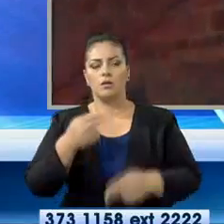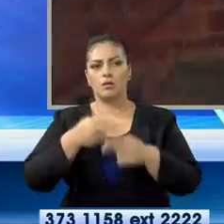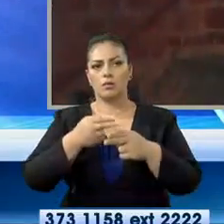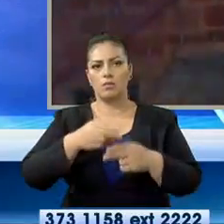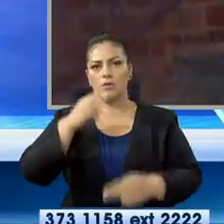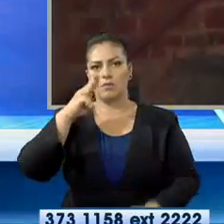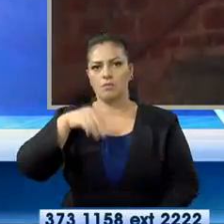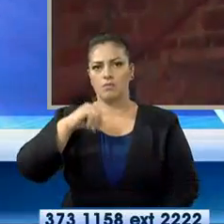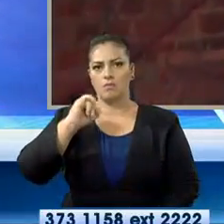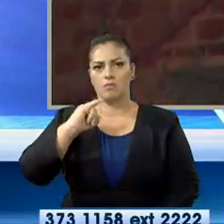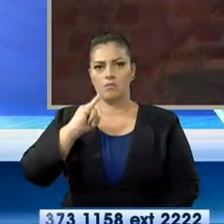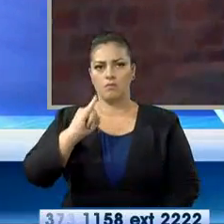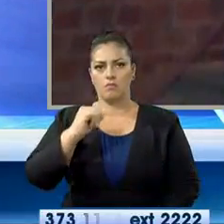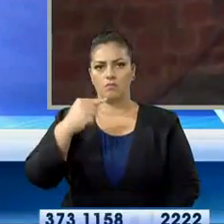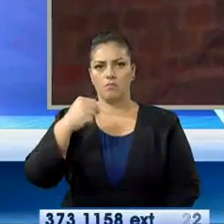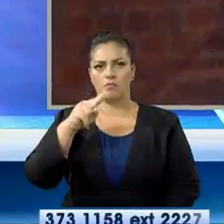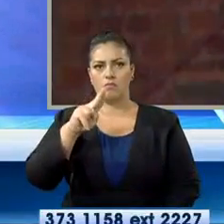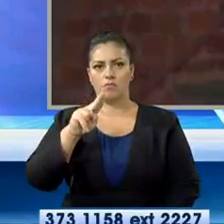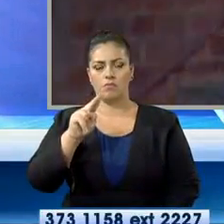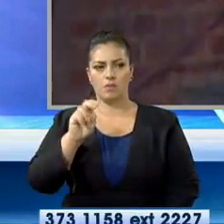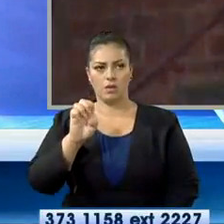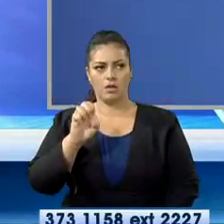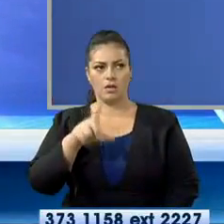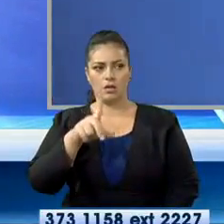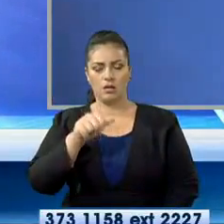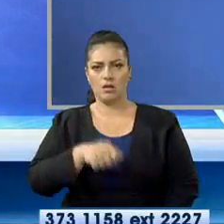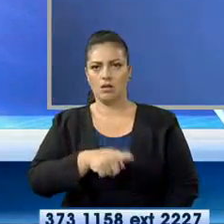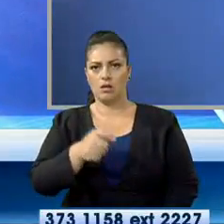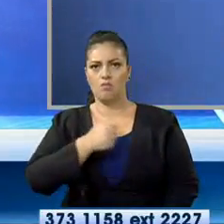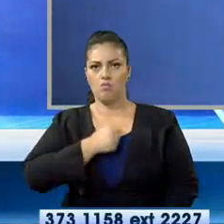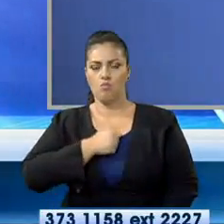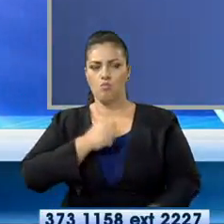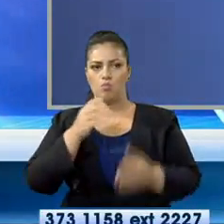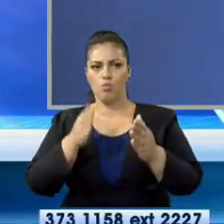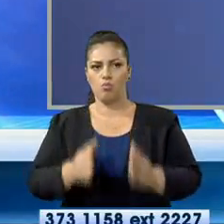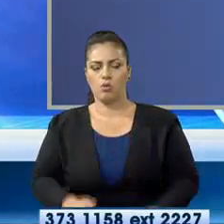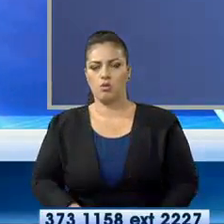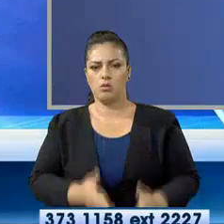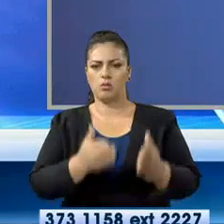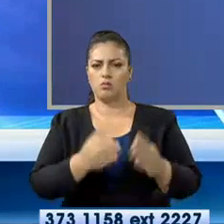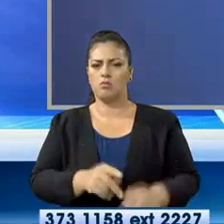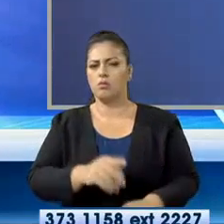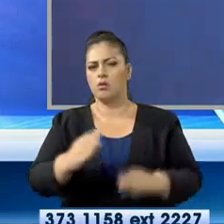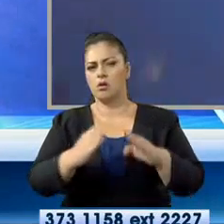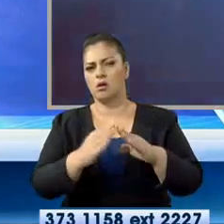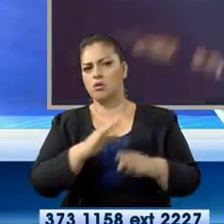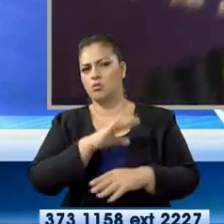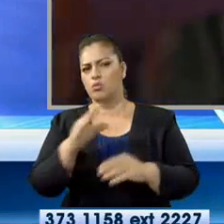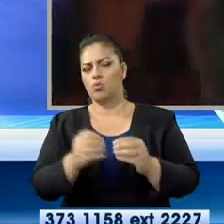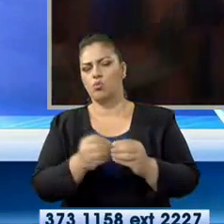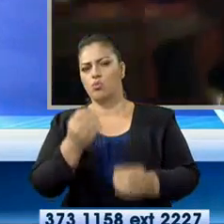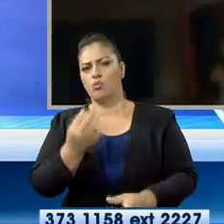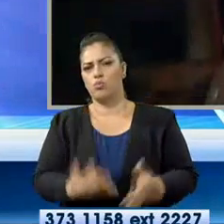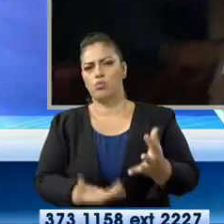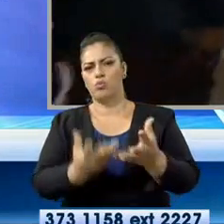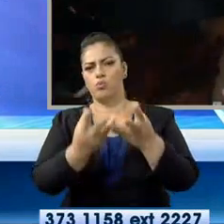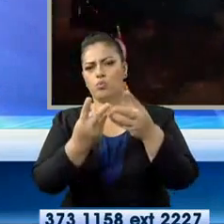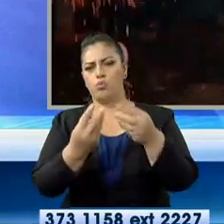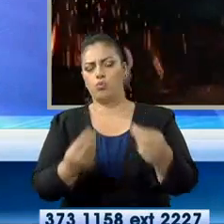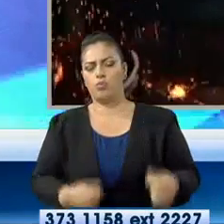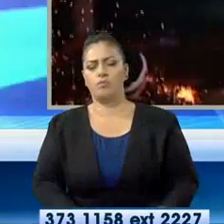vivienda que ustedes pueden observar, la que se quemó en su totalidad. Don Miguel, ¿ustedes dónde pasaron la noche?